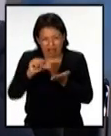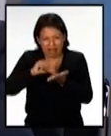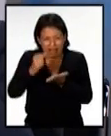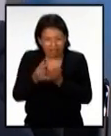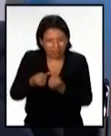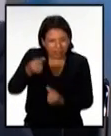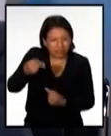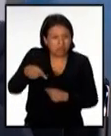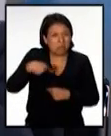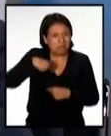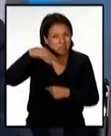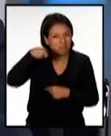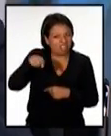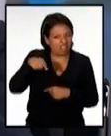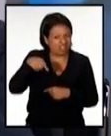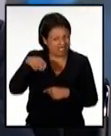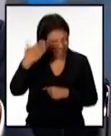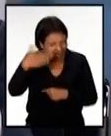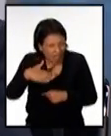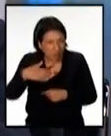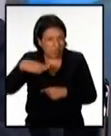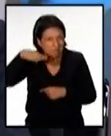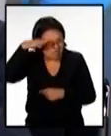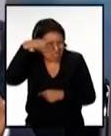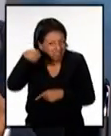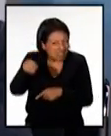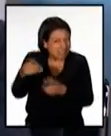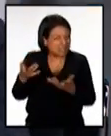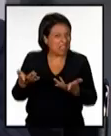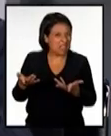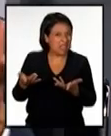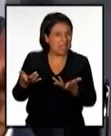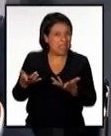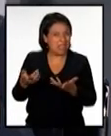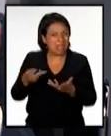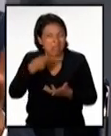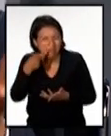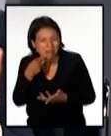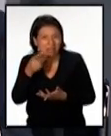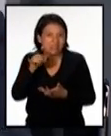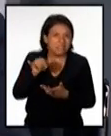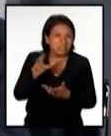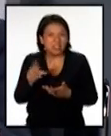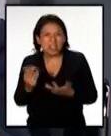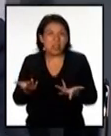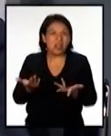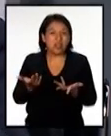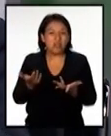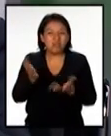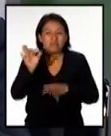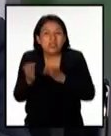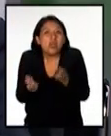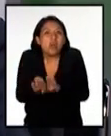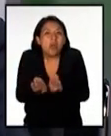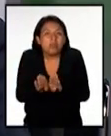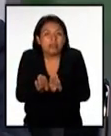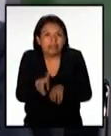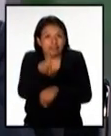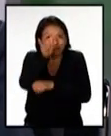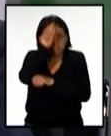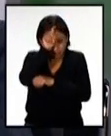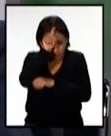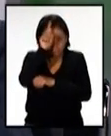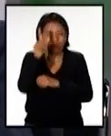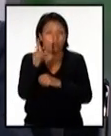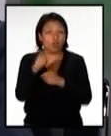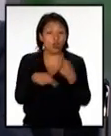la percepción de pensará, no pensará, hay que hablarle, no hay que hablarle, cómo hay que tratarla. Una cosa es